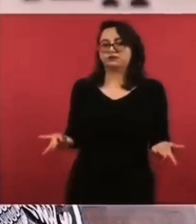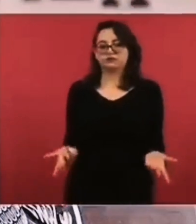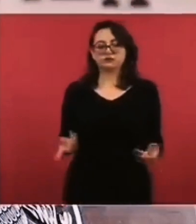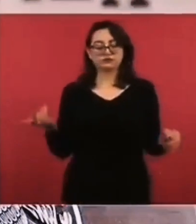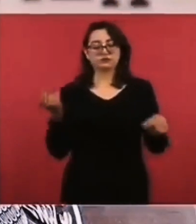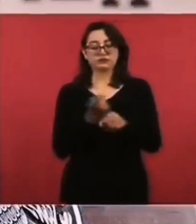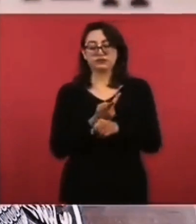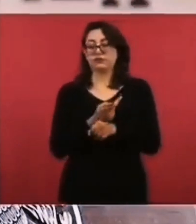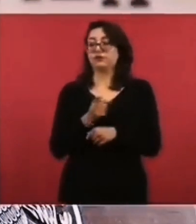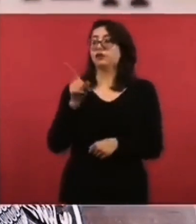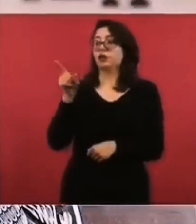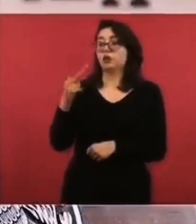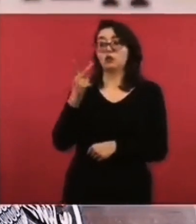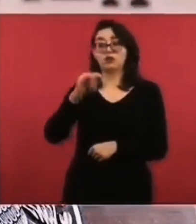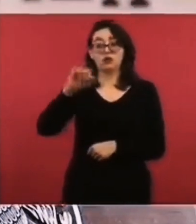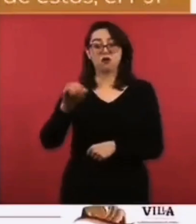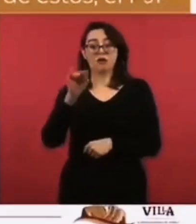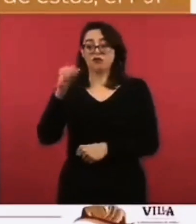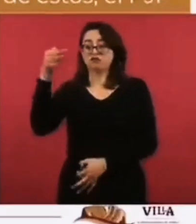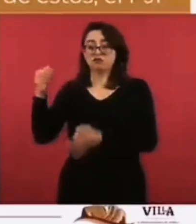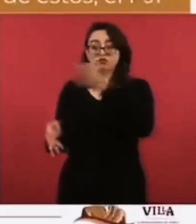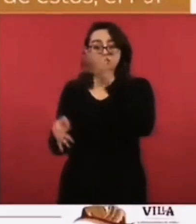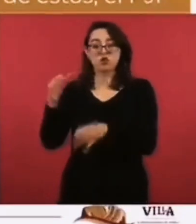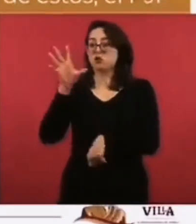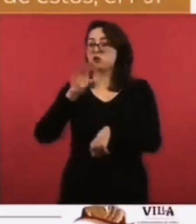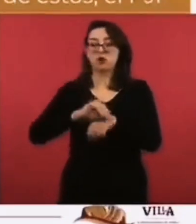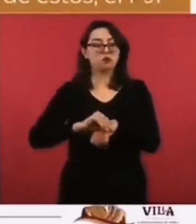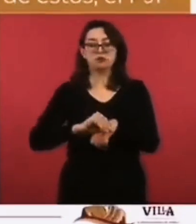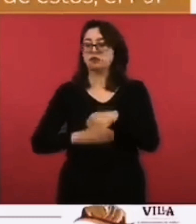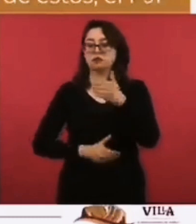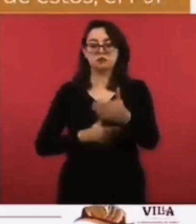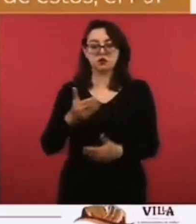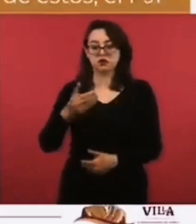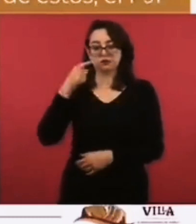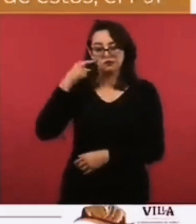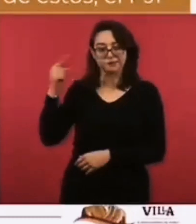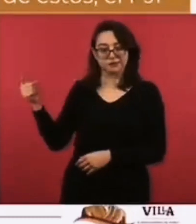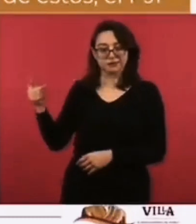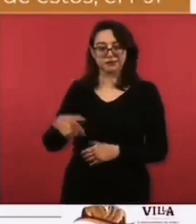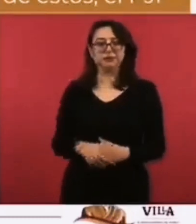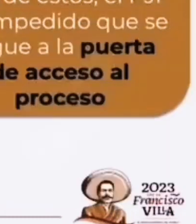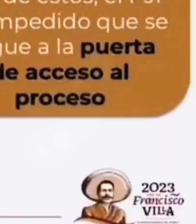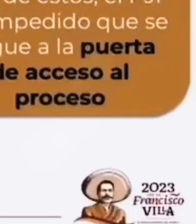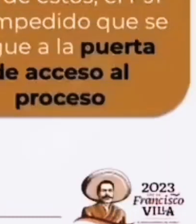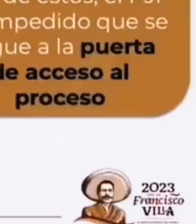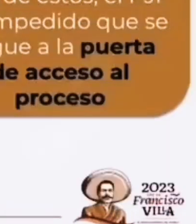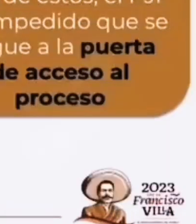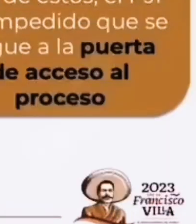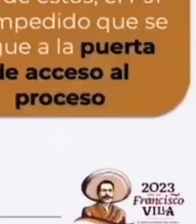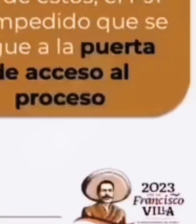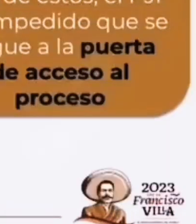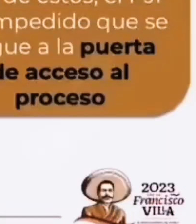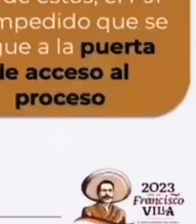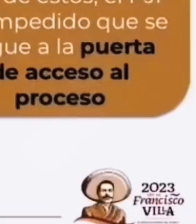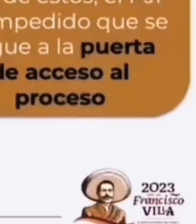Poder Judicial Federal han impedido que se abra la puerta al proceso penal y, por lo tanto, impedido